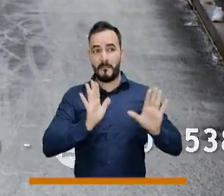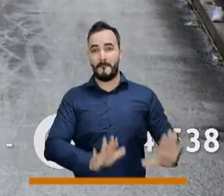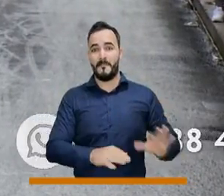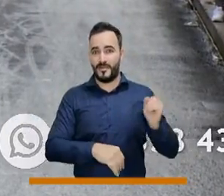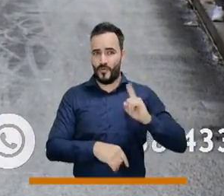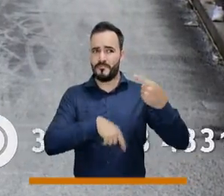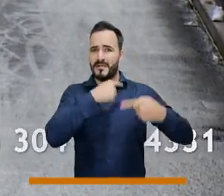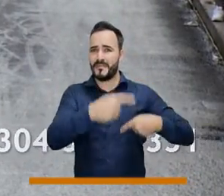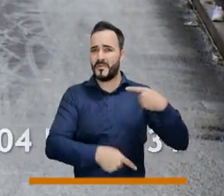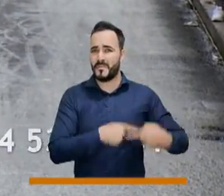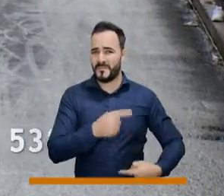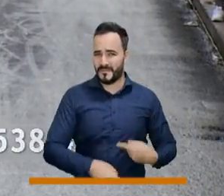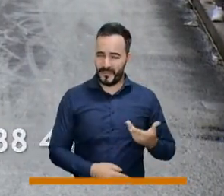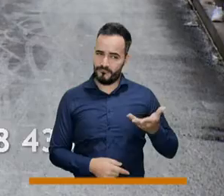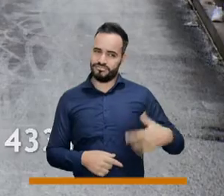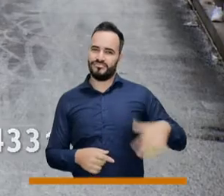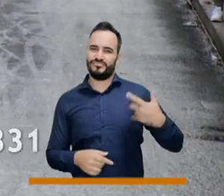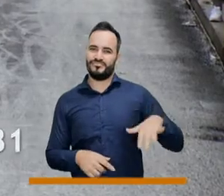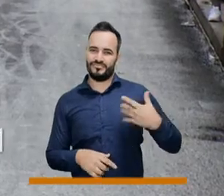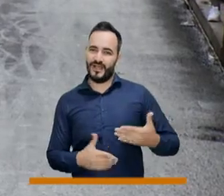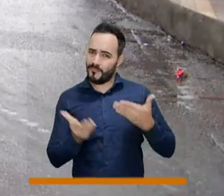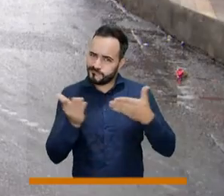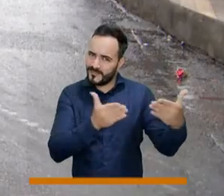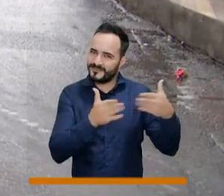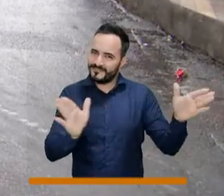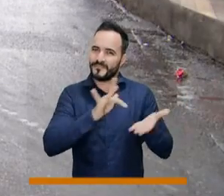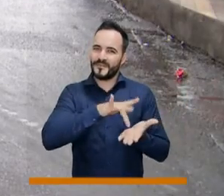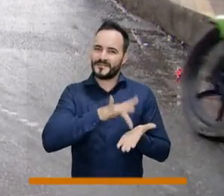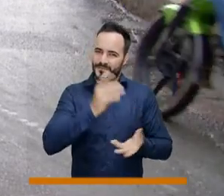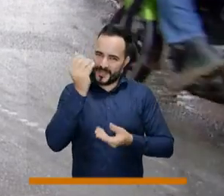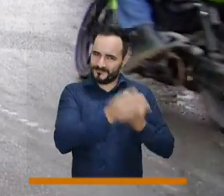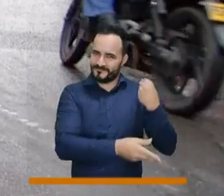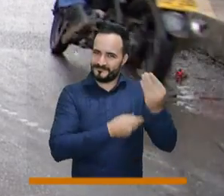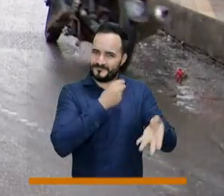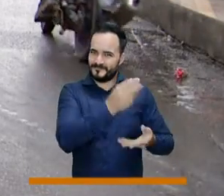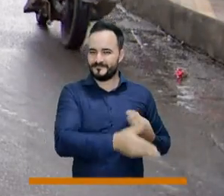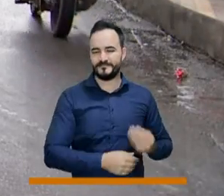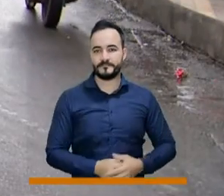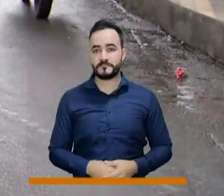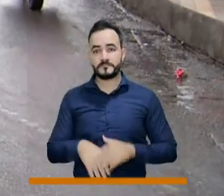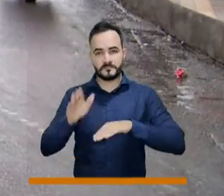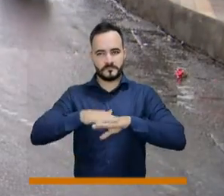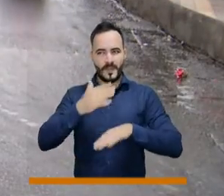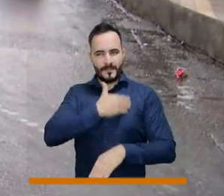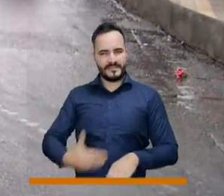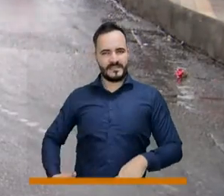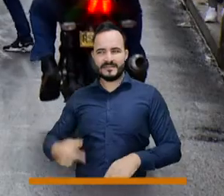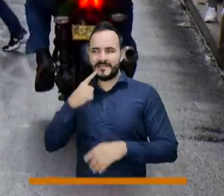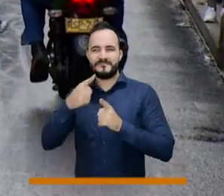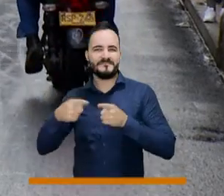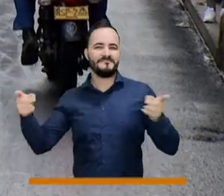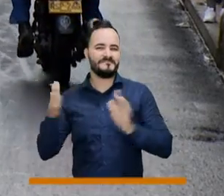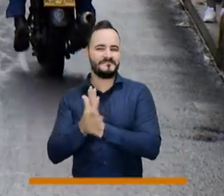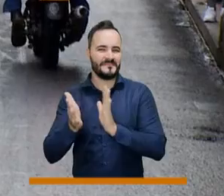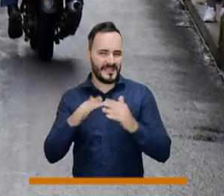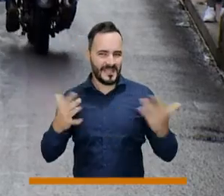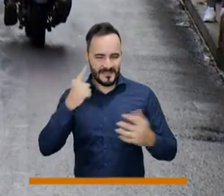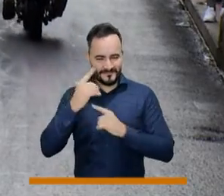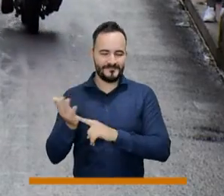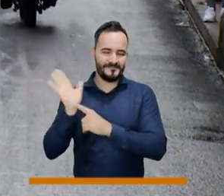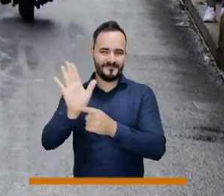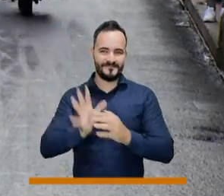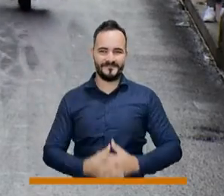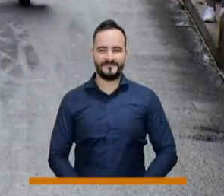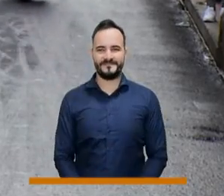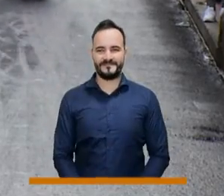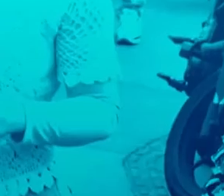porque precisamente en las redes sociales la conversación no para y no termina. Ahí les dejamos esos canales abiertos. Mientras tanto, veamos